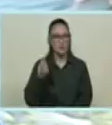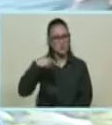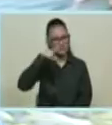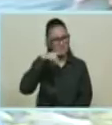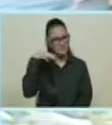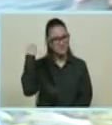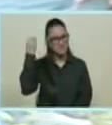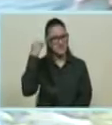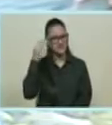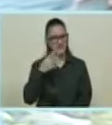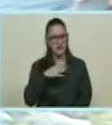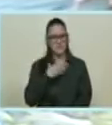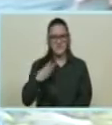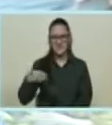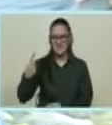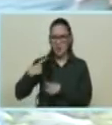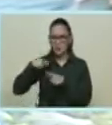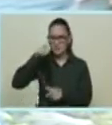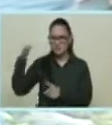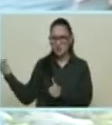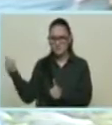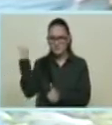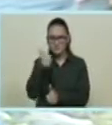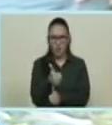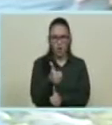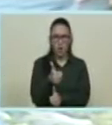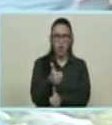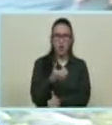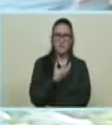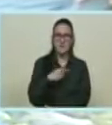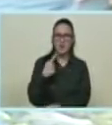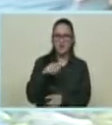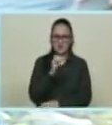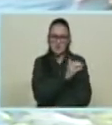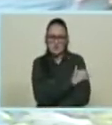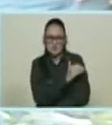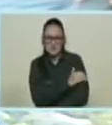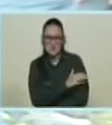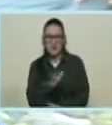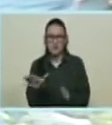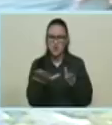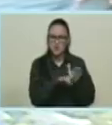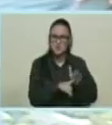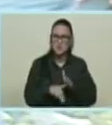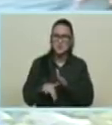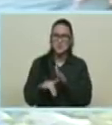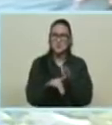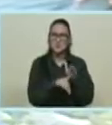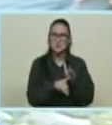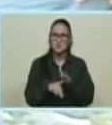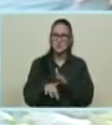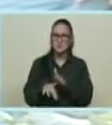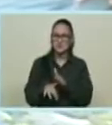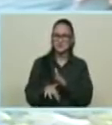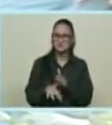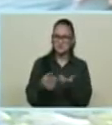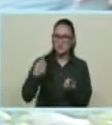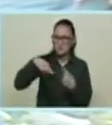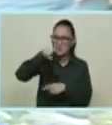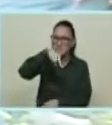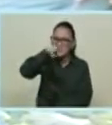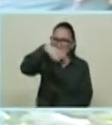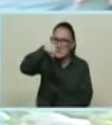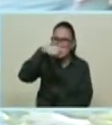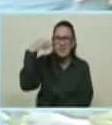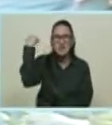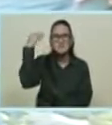República llega un oligarca, un burgués, un corrupto estos adecoscopellanos, ustedes creen que va